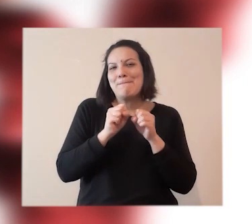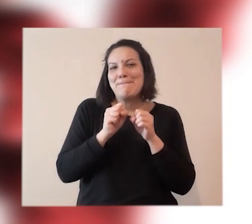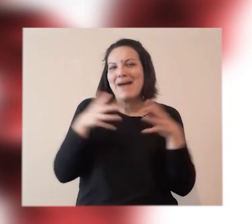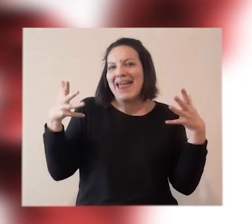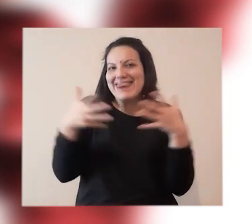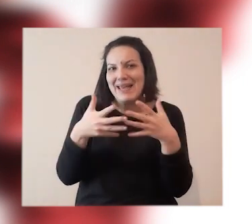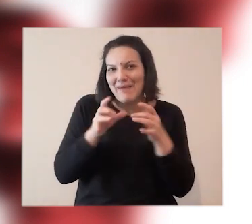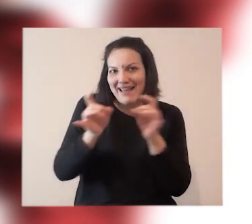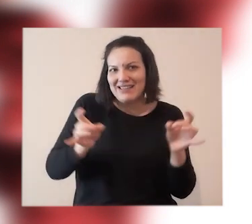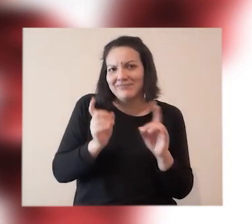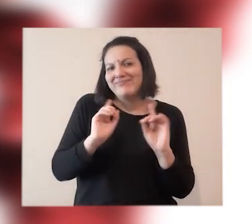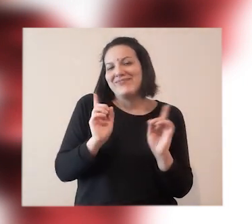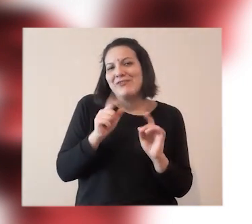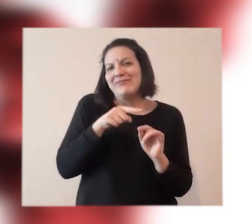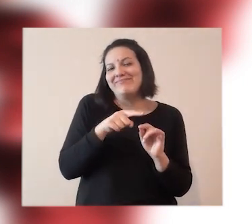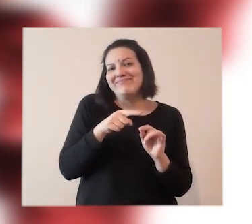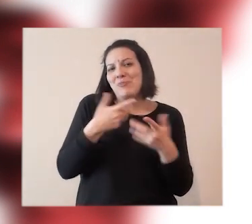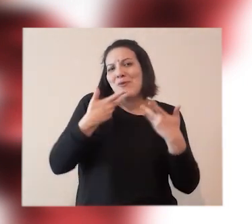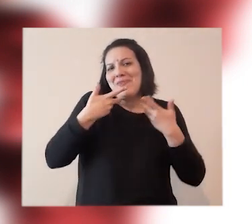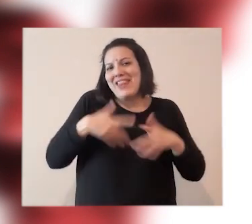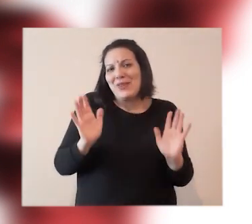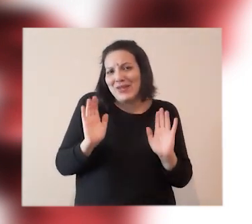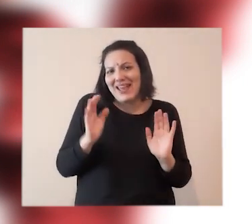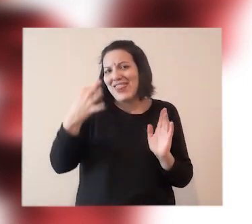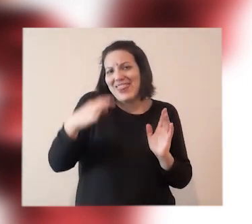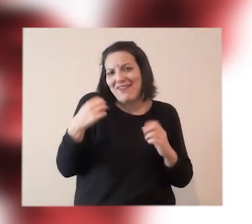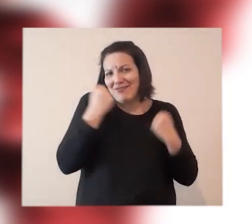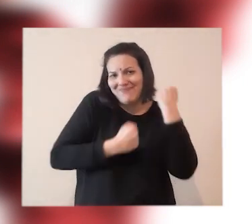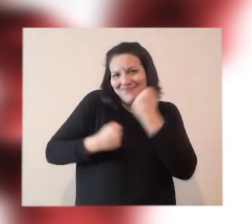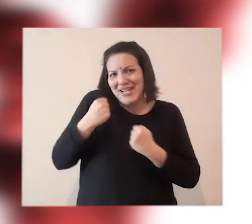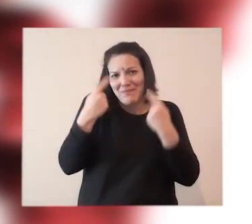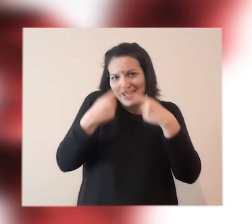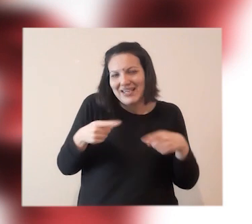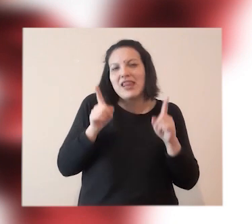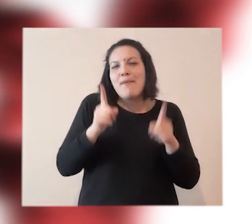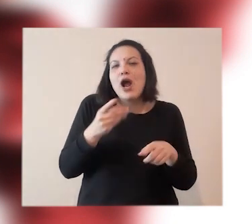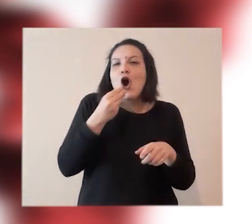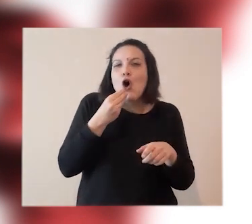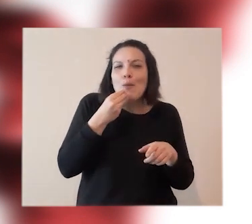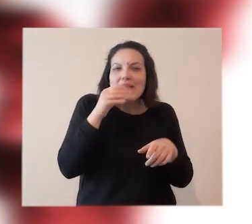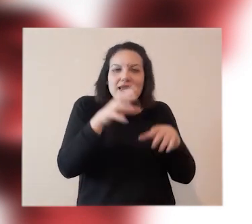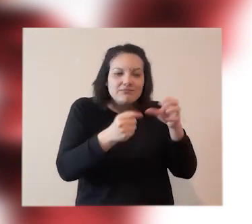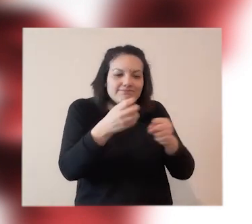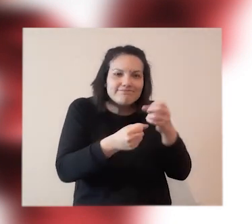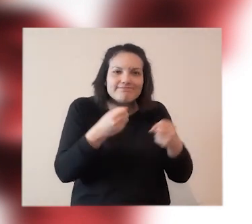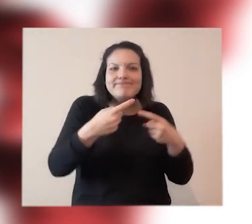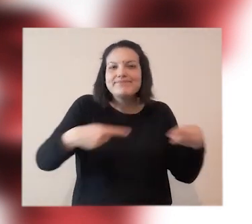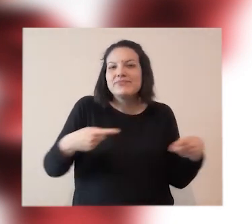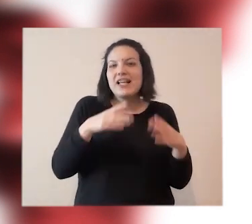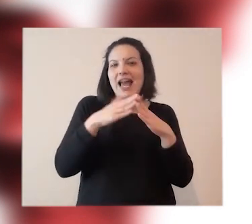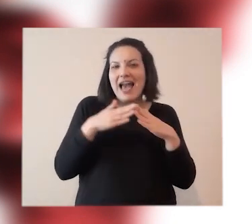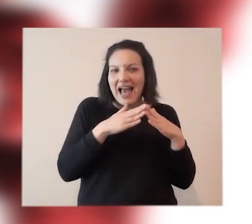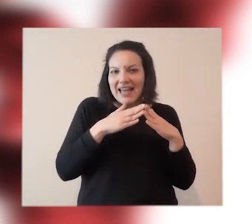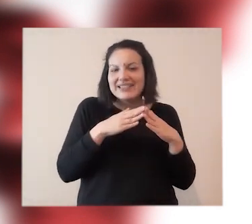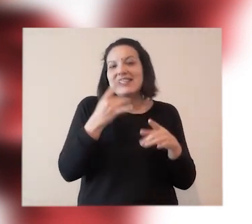decir, es una cuestión natural. Y bueno, todo lo que sea la manipulación de alimentos, por supuesto, y cosas de nuestras casas,